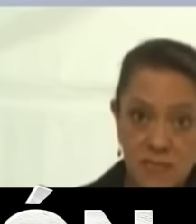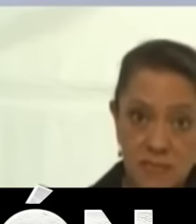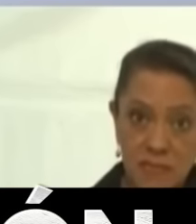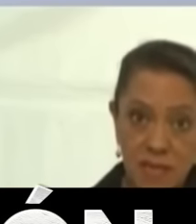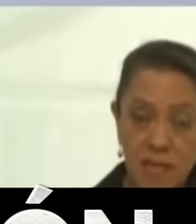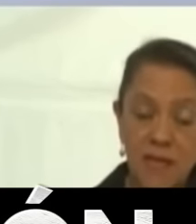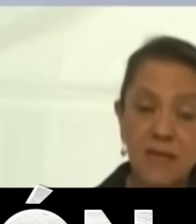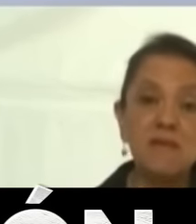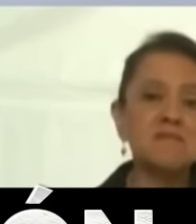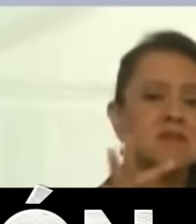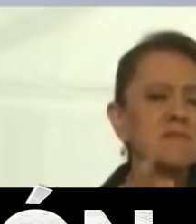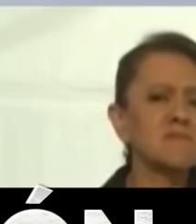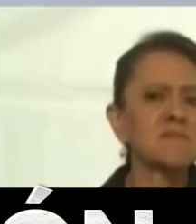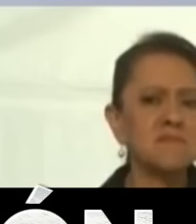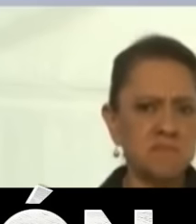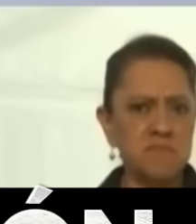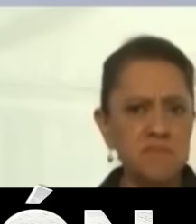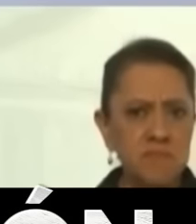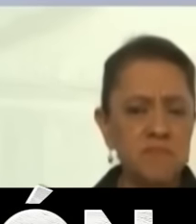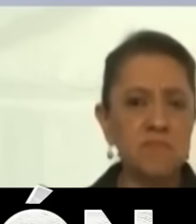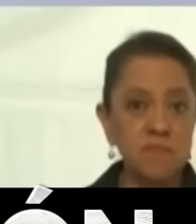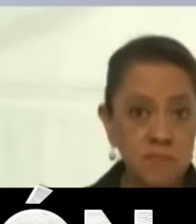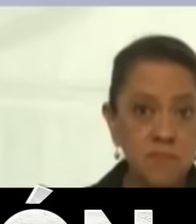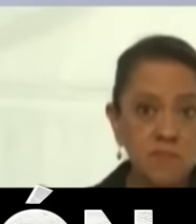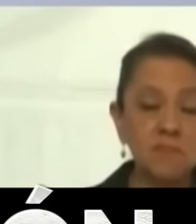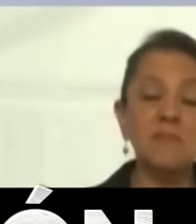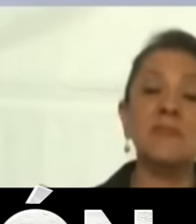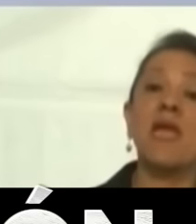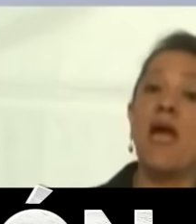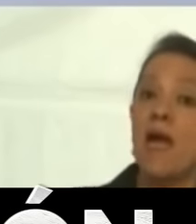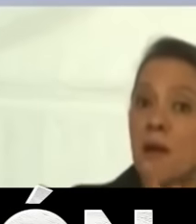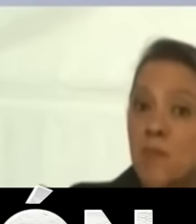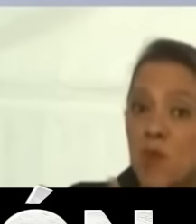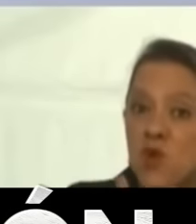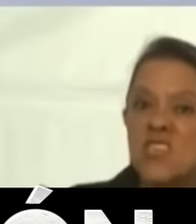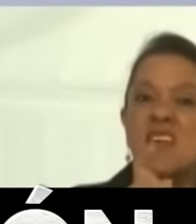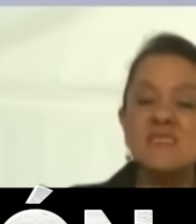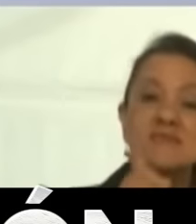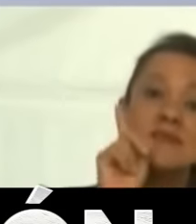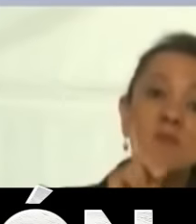su compromiso de apoyar a las mujeres.